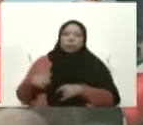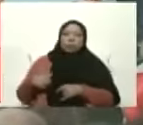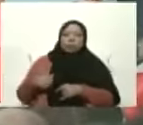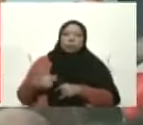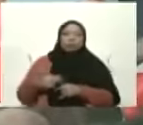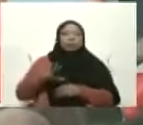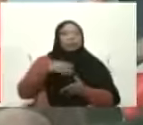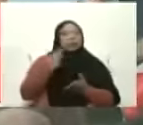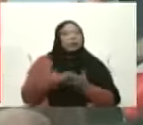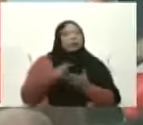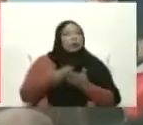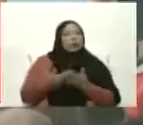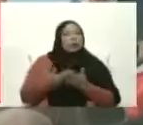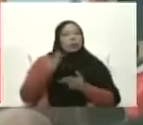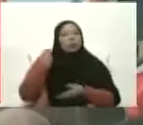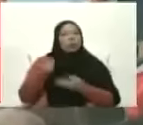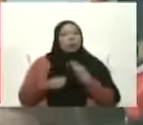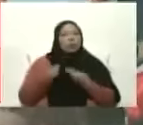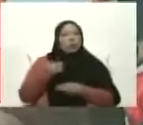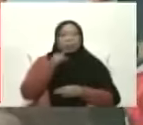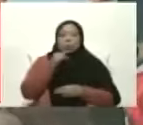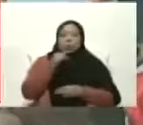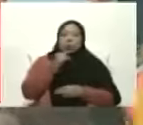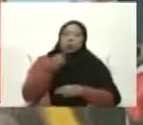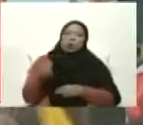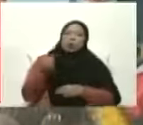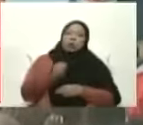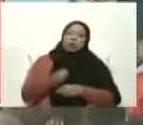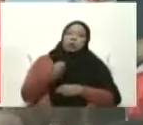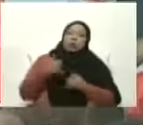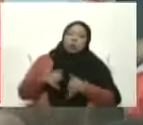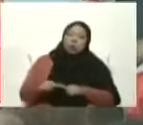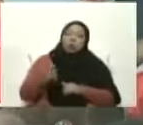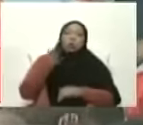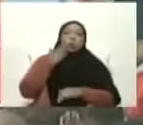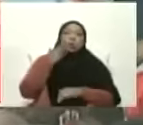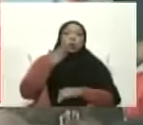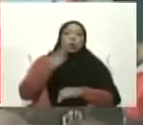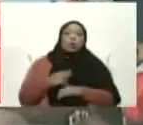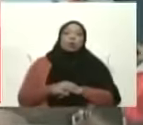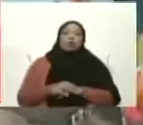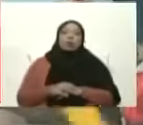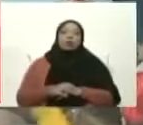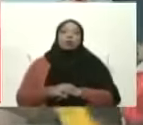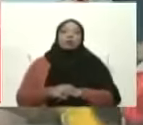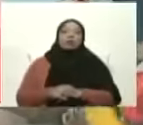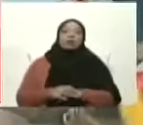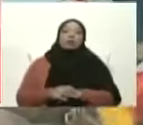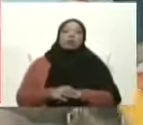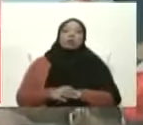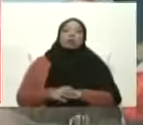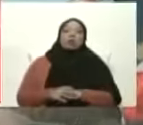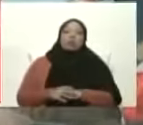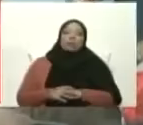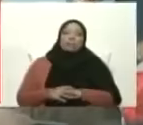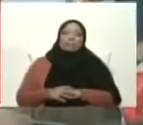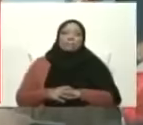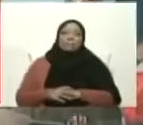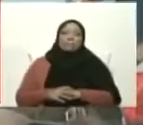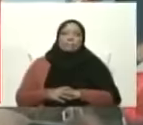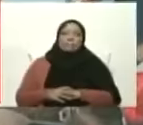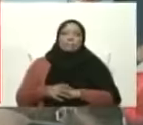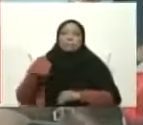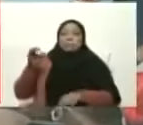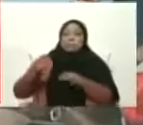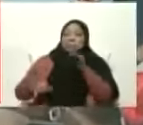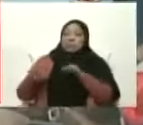testigo de cómo esos gringos, hijos de su madre, nos juzgan a los patriotas, nos